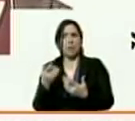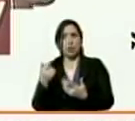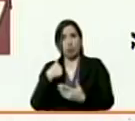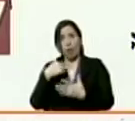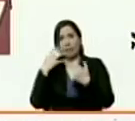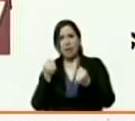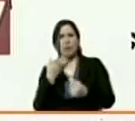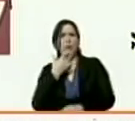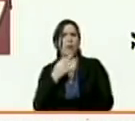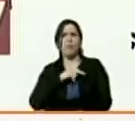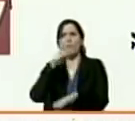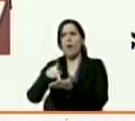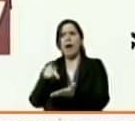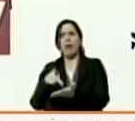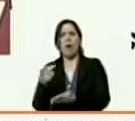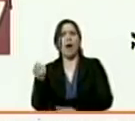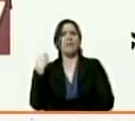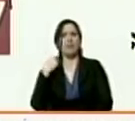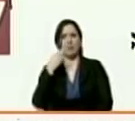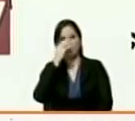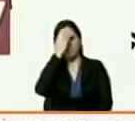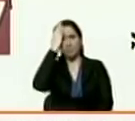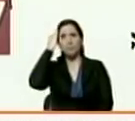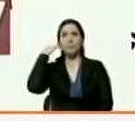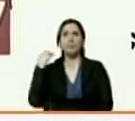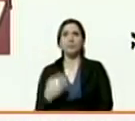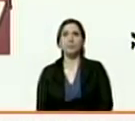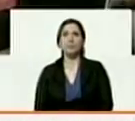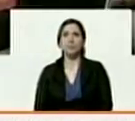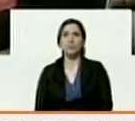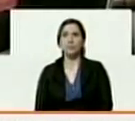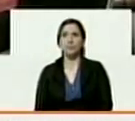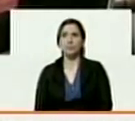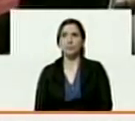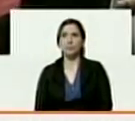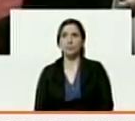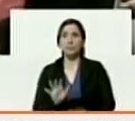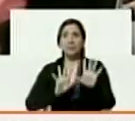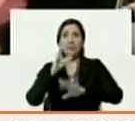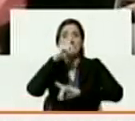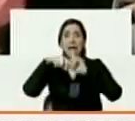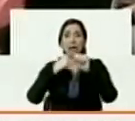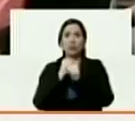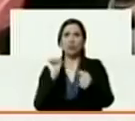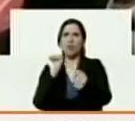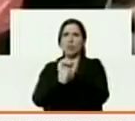ayer, ¿no? Sí. Por el secuestro que tiene de 15 años, secuestrado por